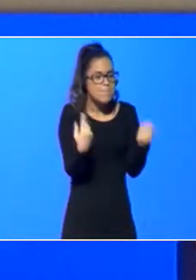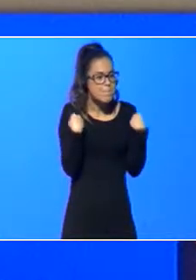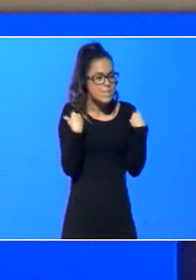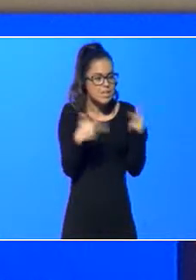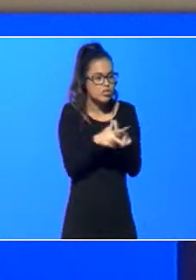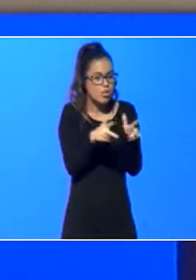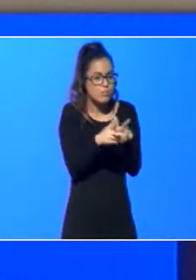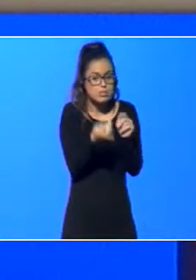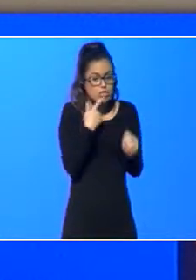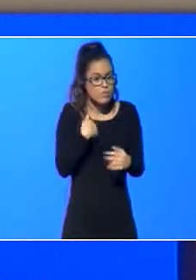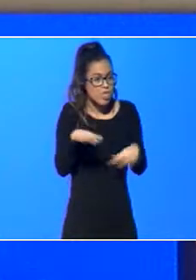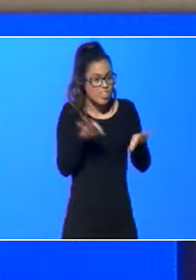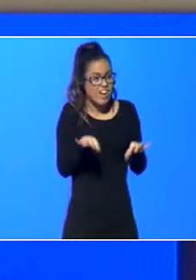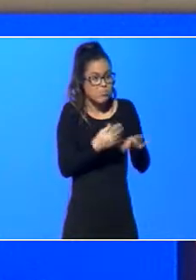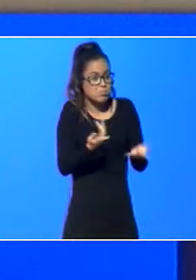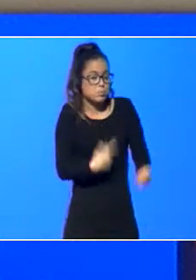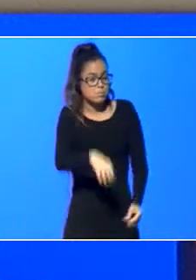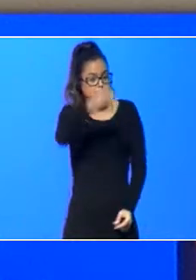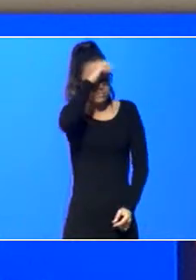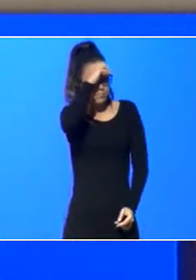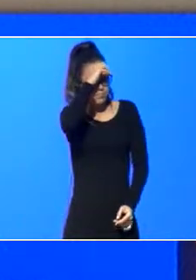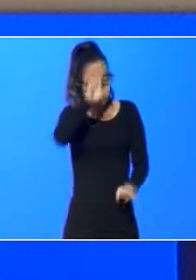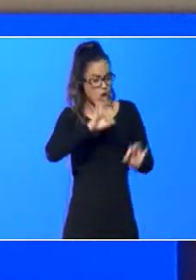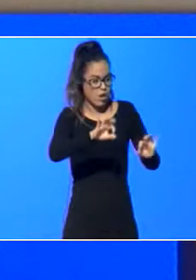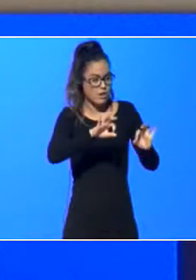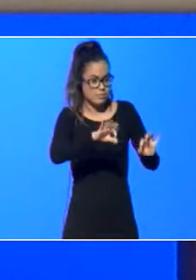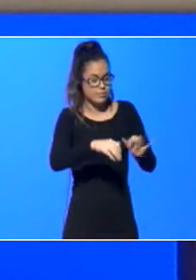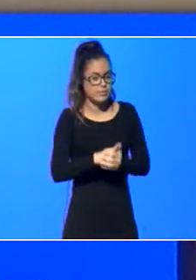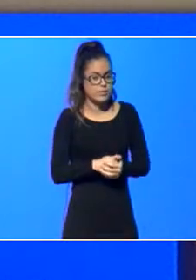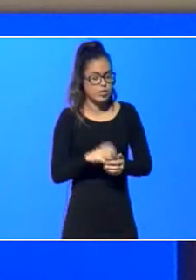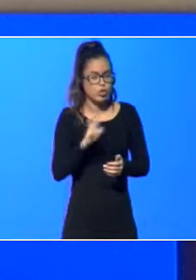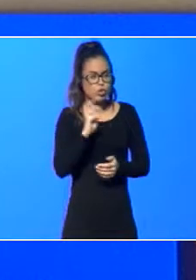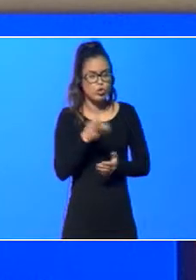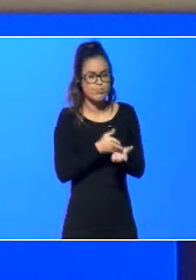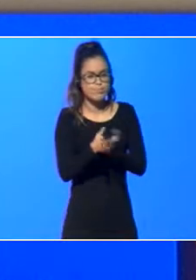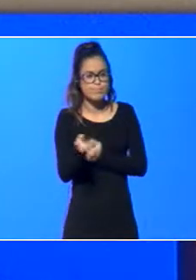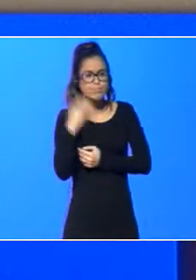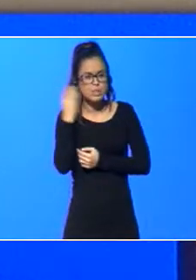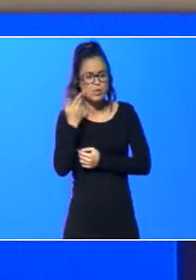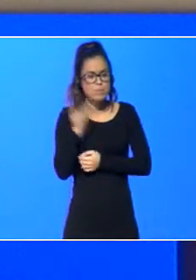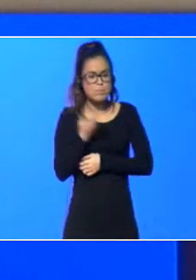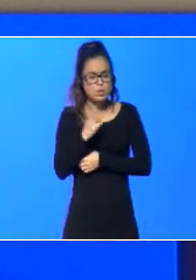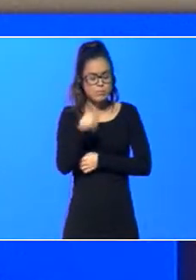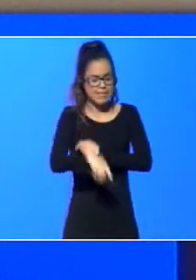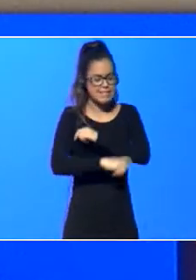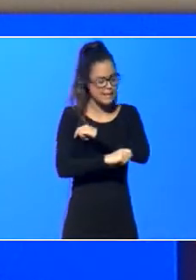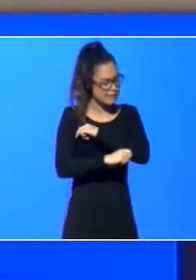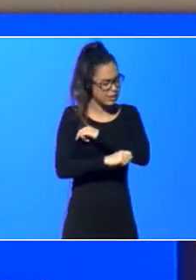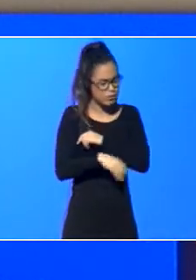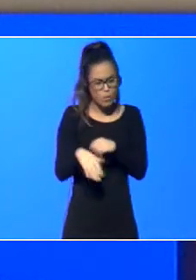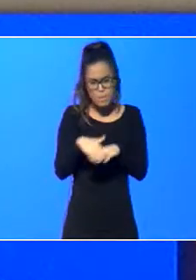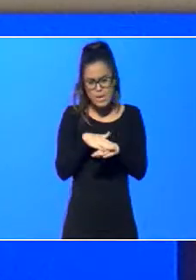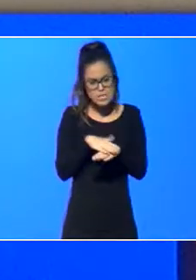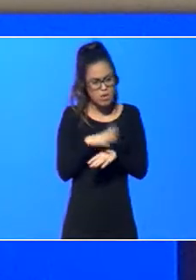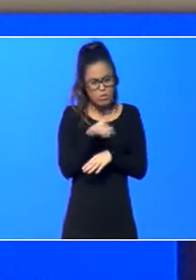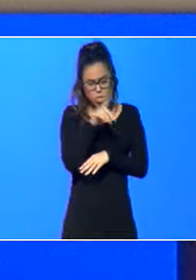me lo ha dicho. Ese es un primer grupo. Y yo creo que hay otro que es importantísimo, estratégico, fundamental, que yo lo